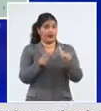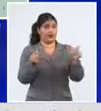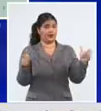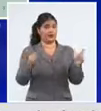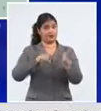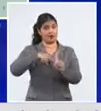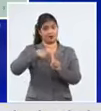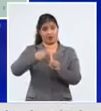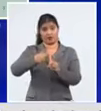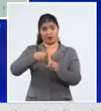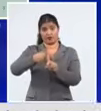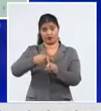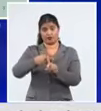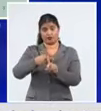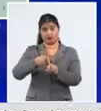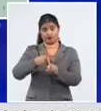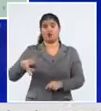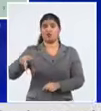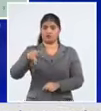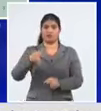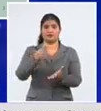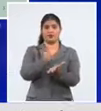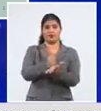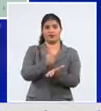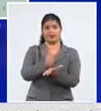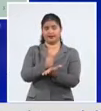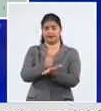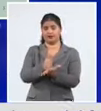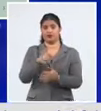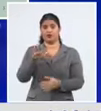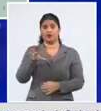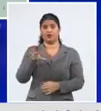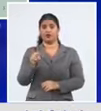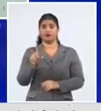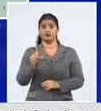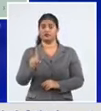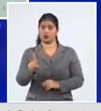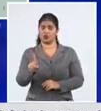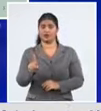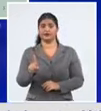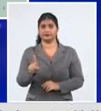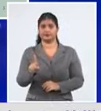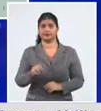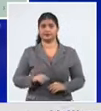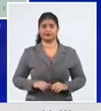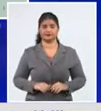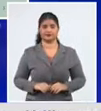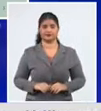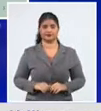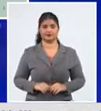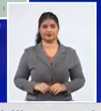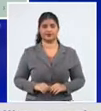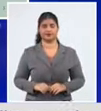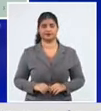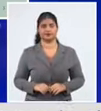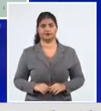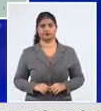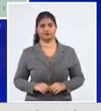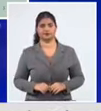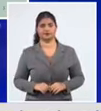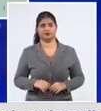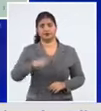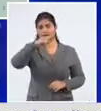44,5%, en el municipio de Pinar del Río, 501 de los diagnosticados ayer. San Juan y